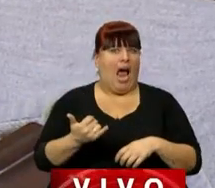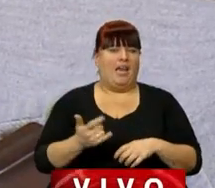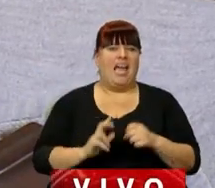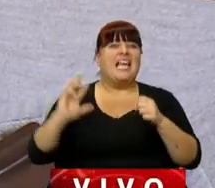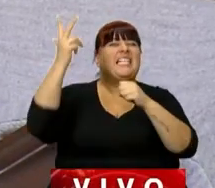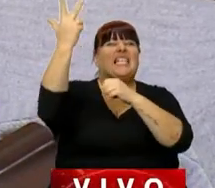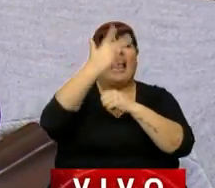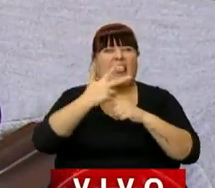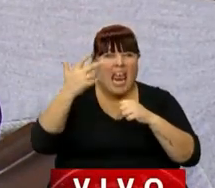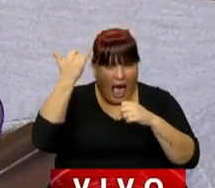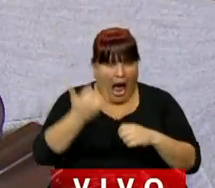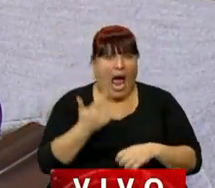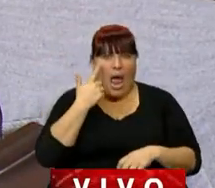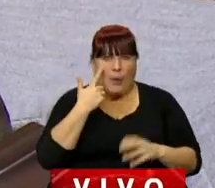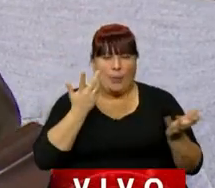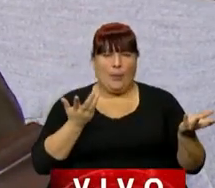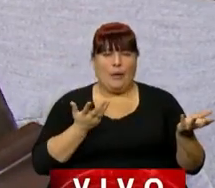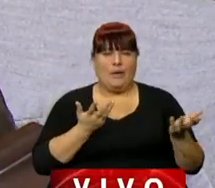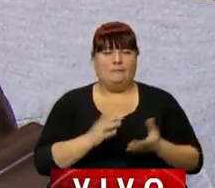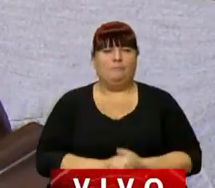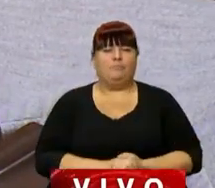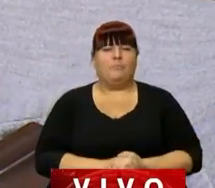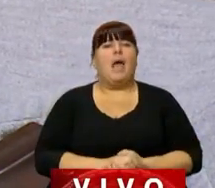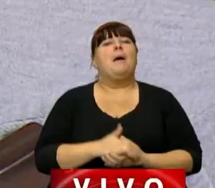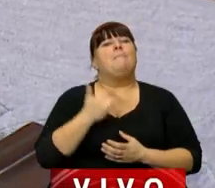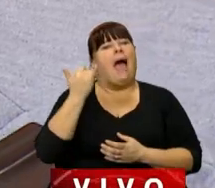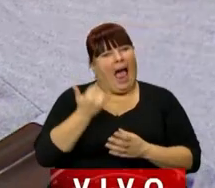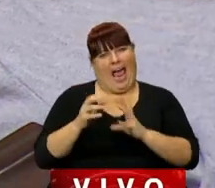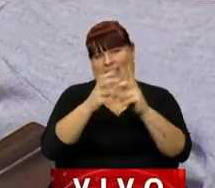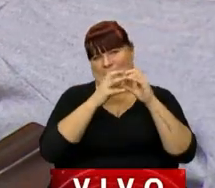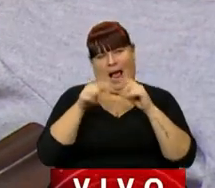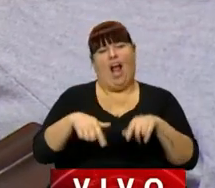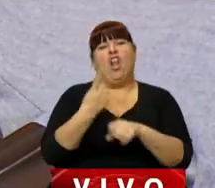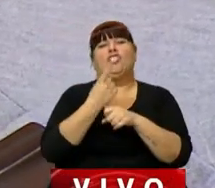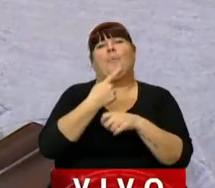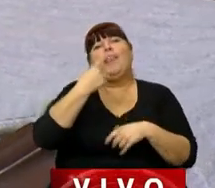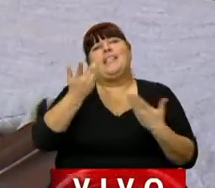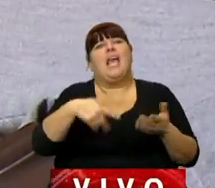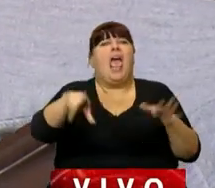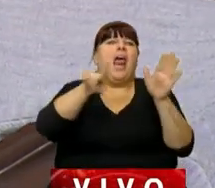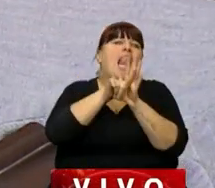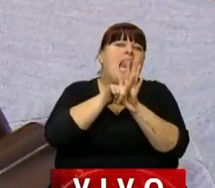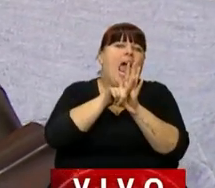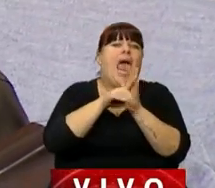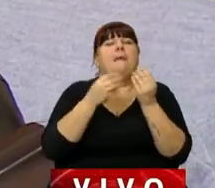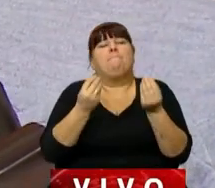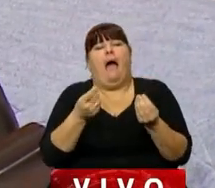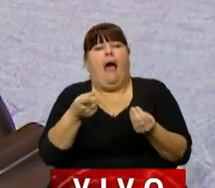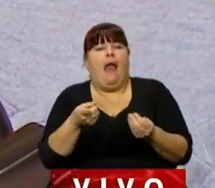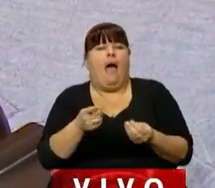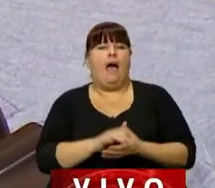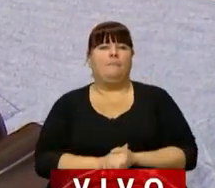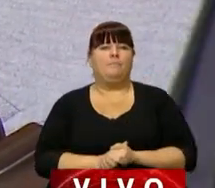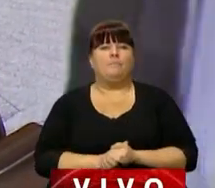satélites en funcionamiento pero hay una discusión no pueden acá hablar como que esta ley va a propender